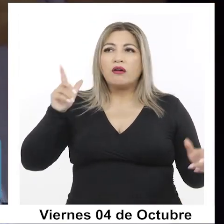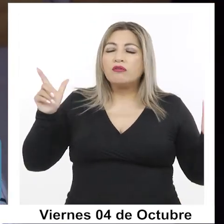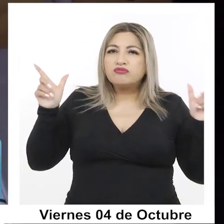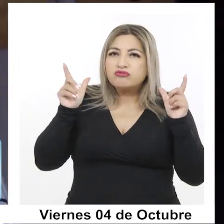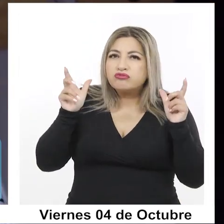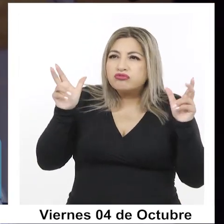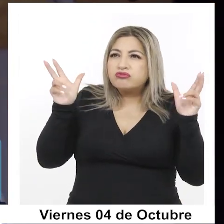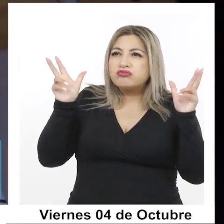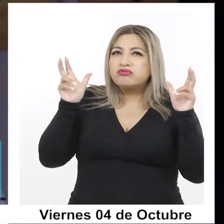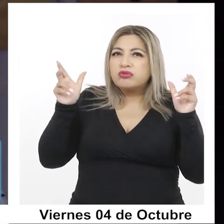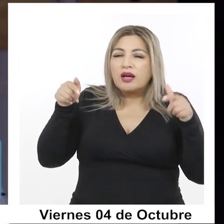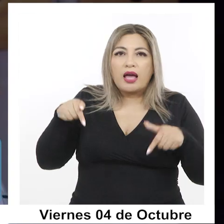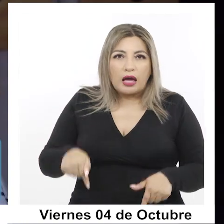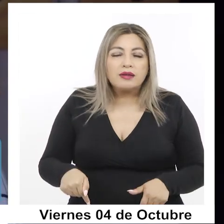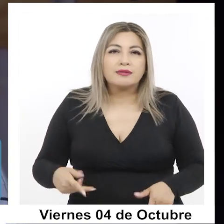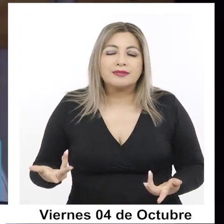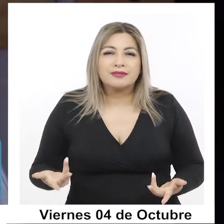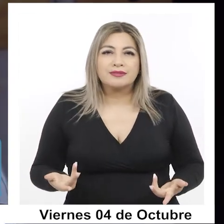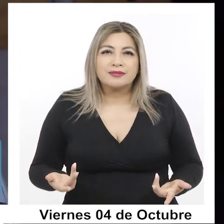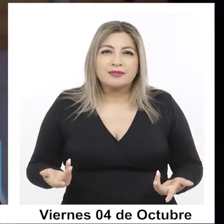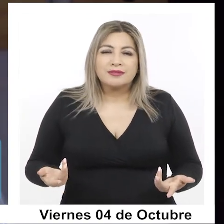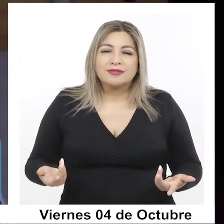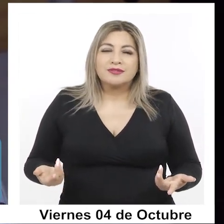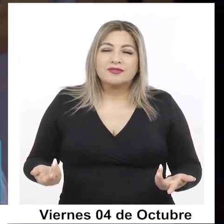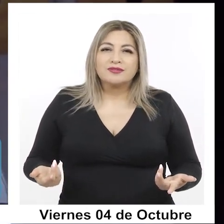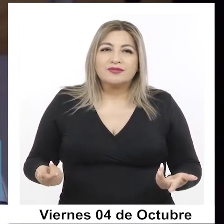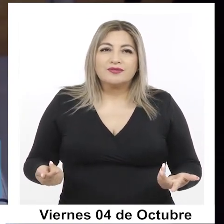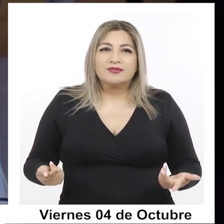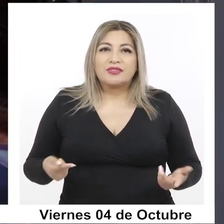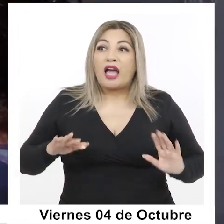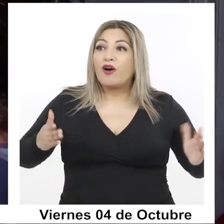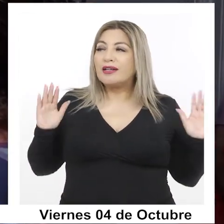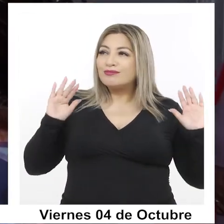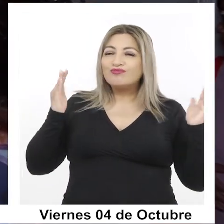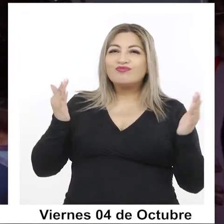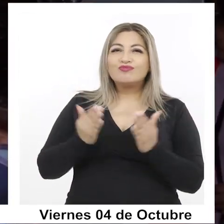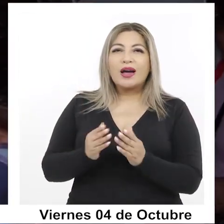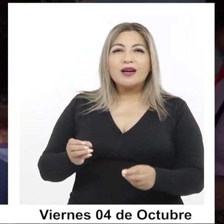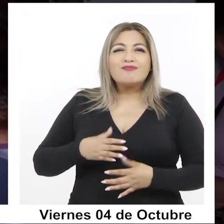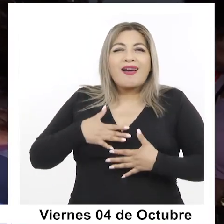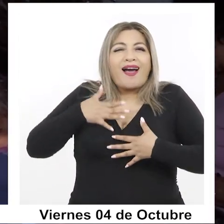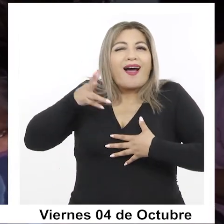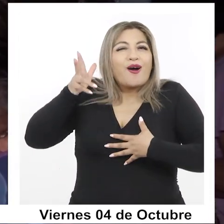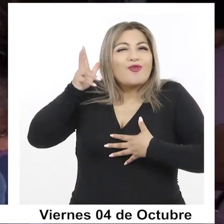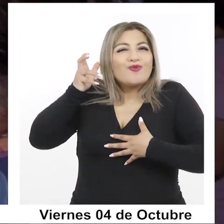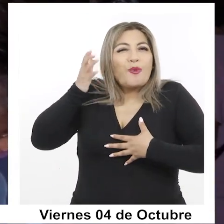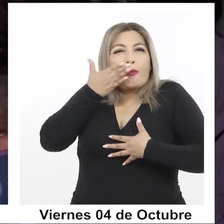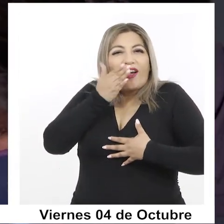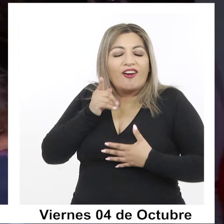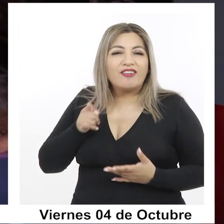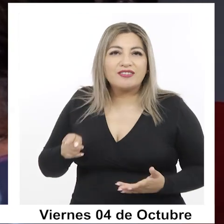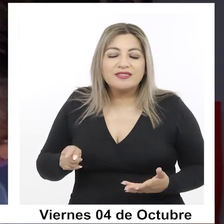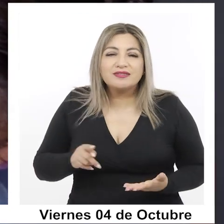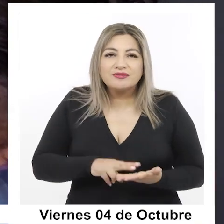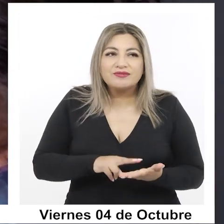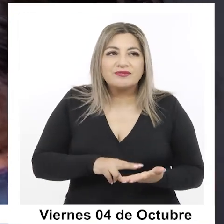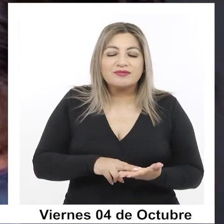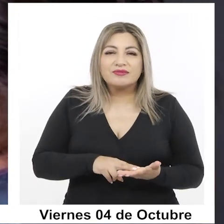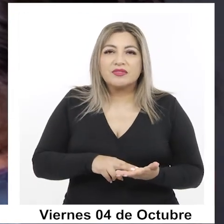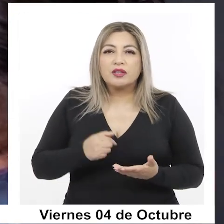detenidamente y sobre todo acá que estamos en encerraditos se puede apreciar muy bien. Y ciertamente